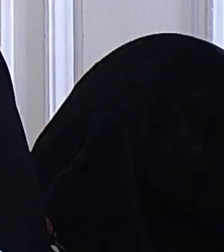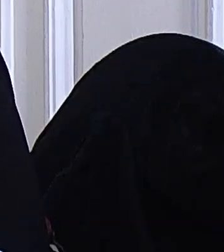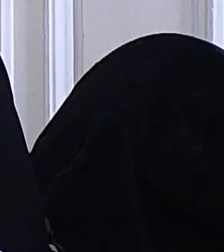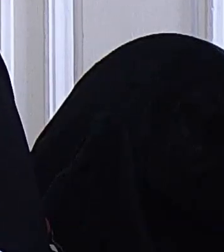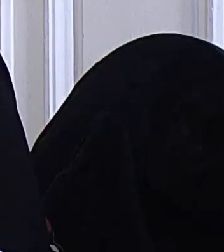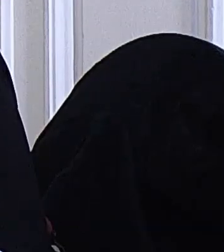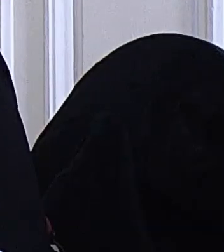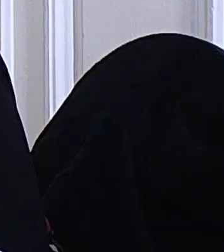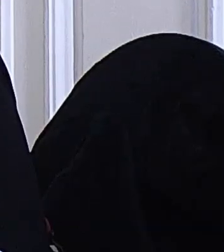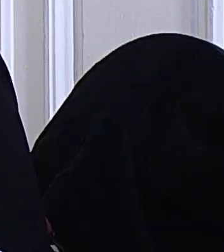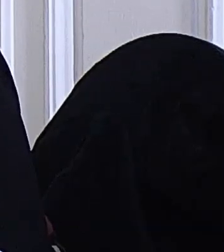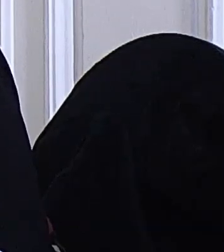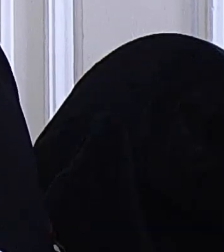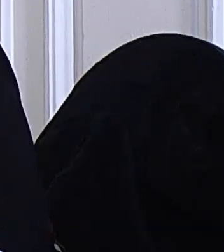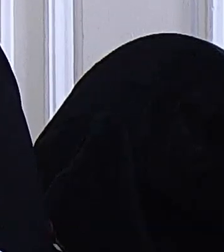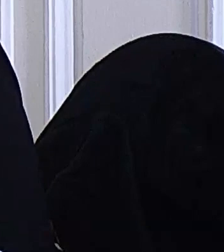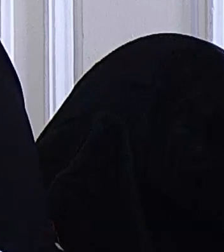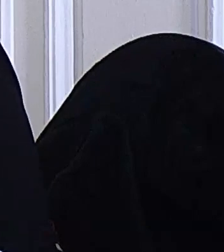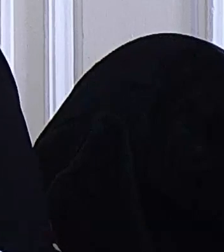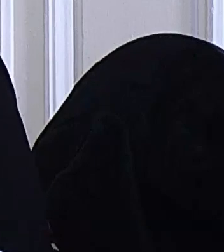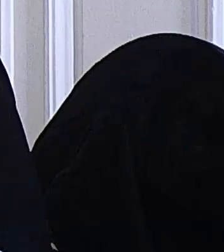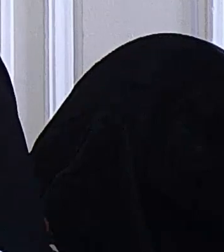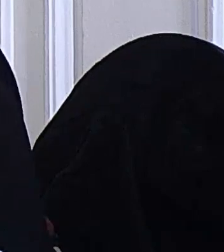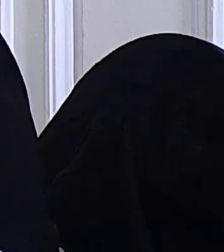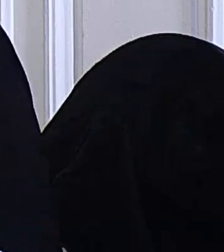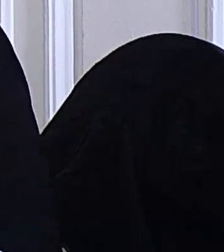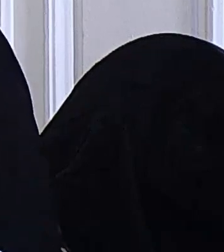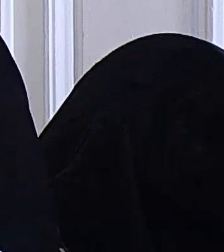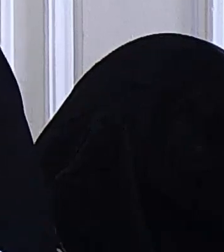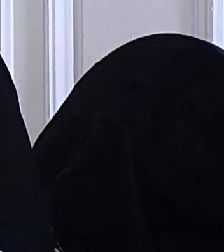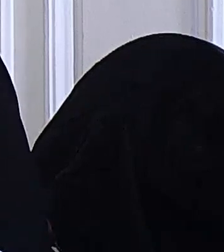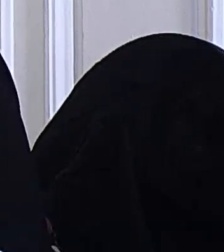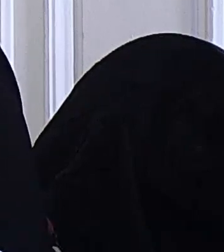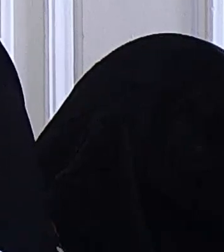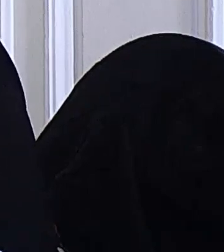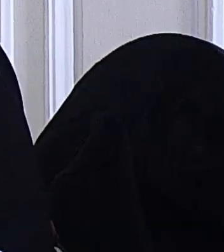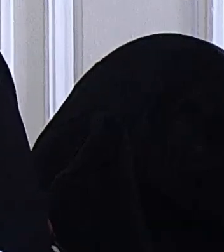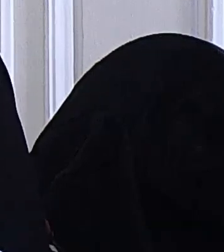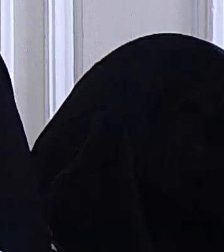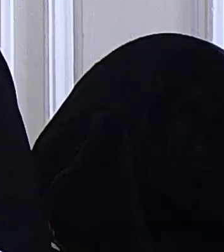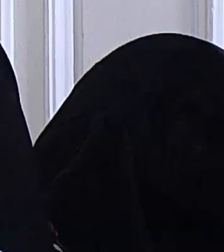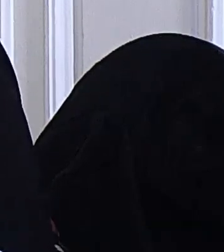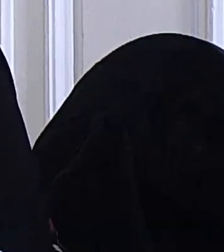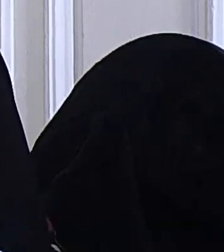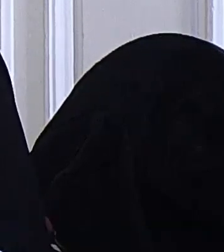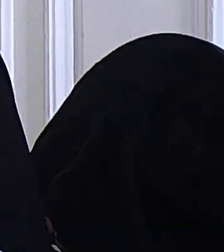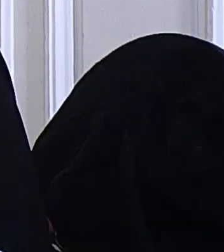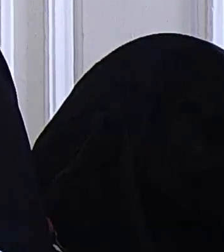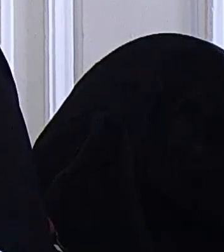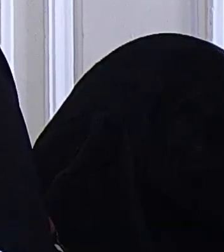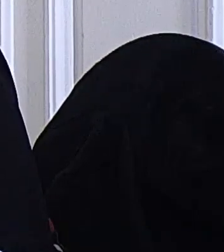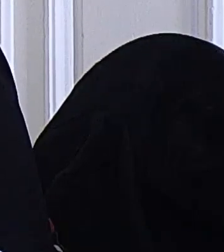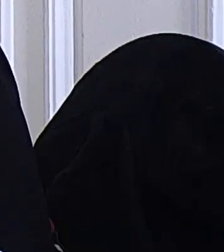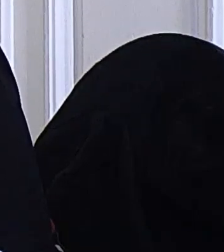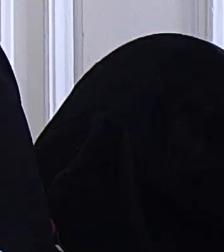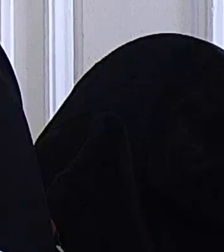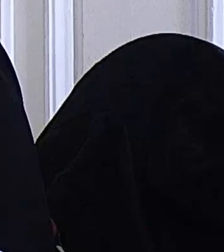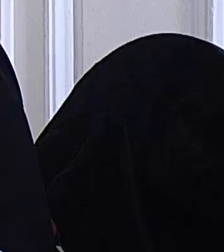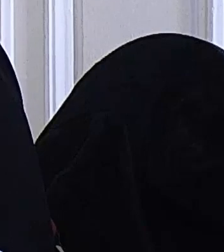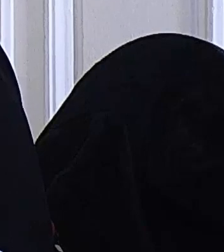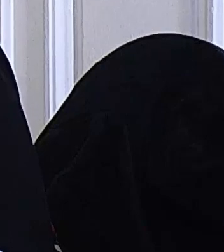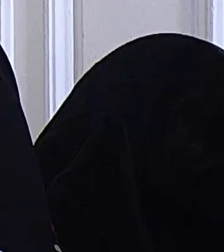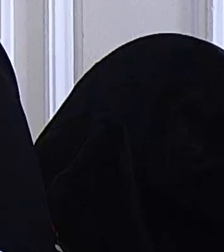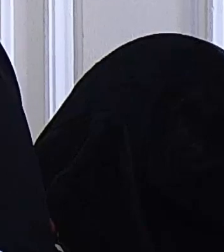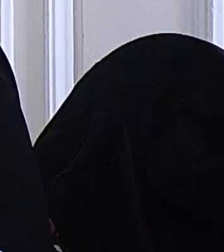o exterminar ciertas ideas de transformación social, cosmovisiones y culturas, y con ellas a cientos de chilenos